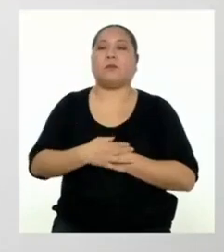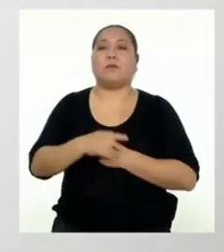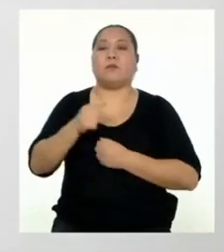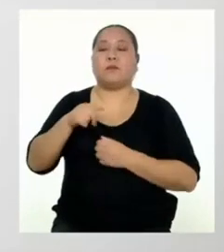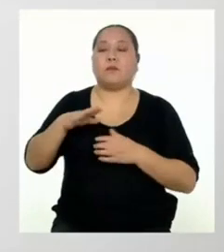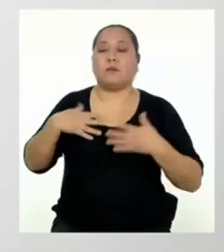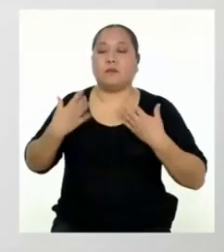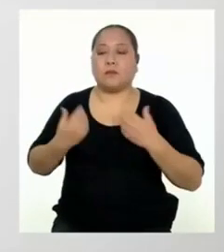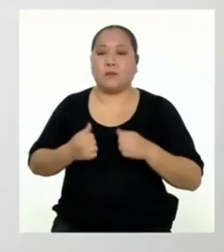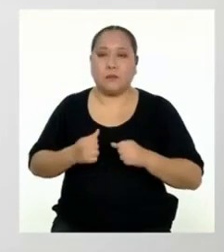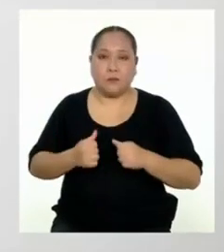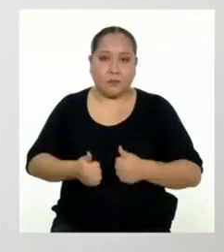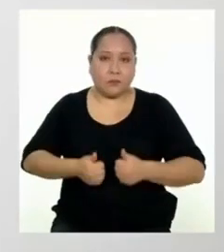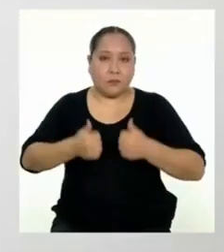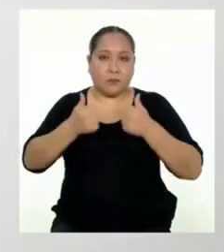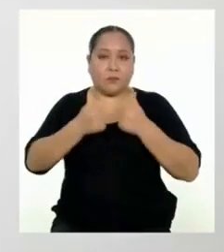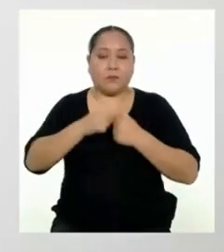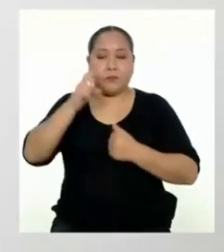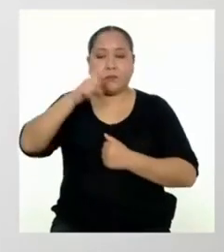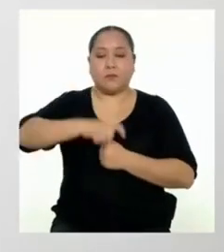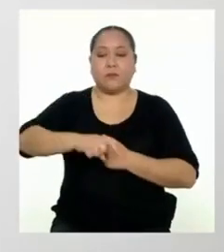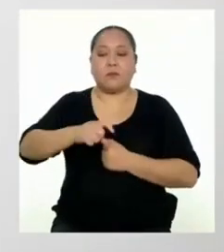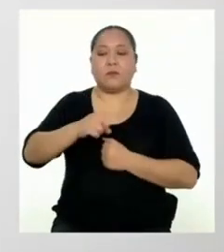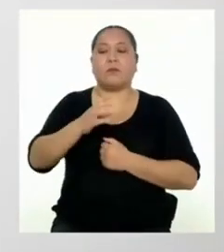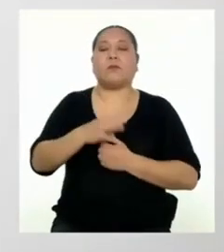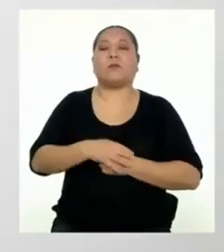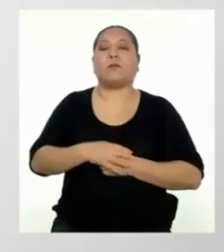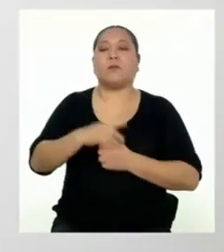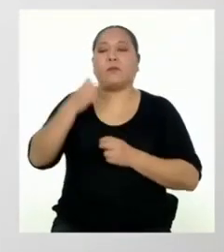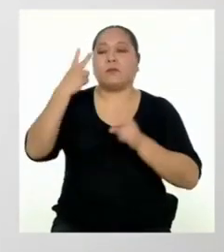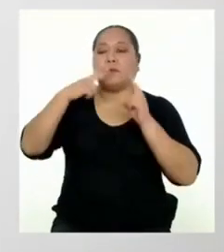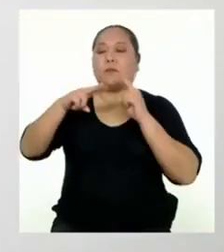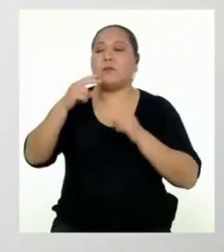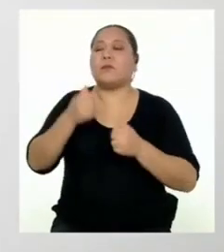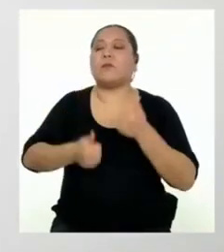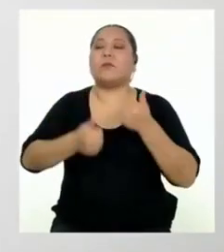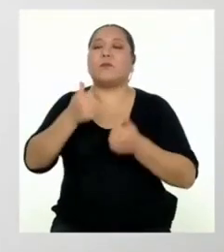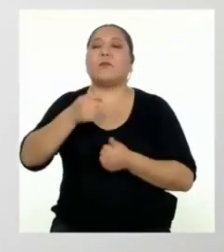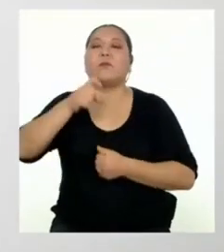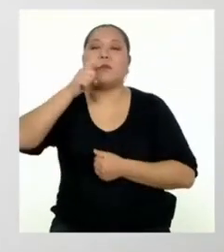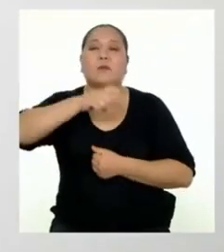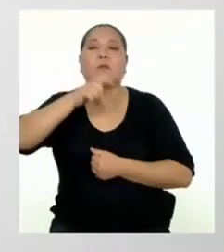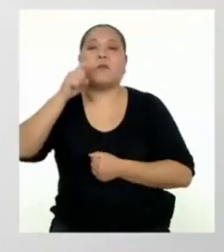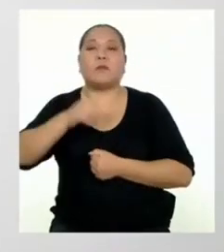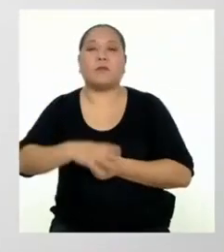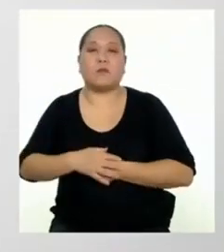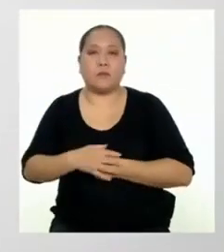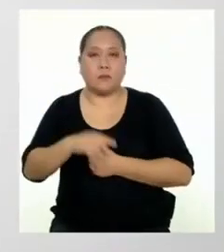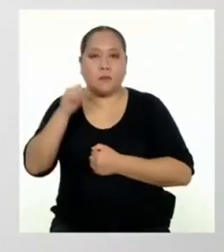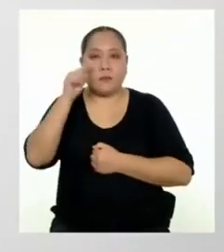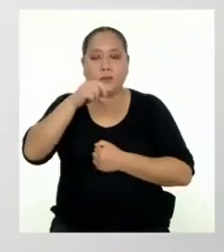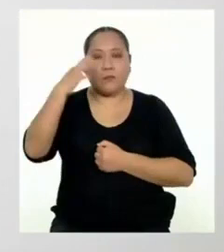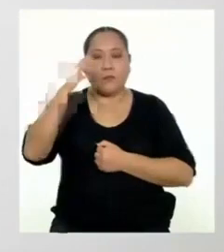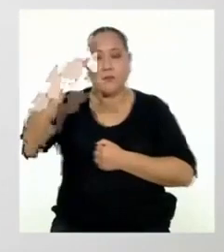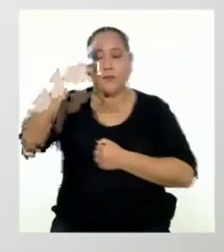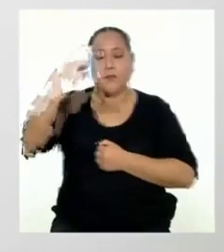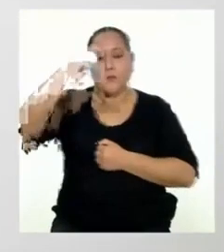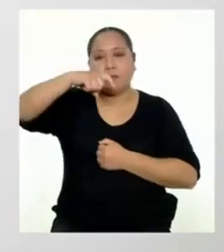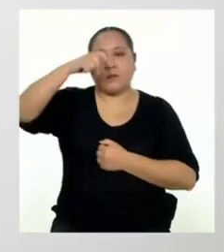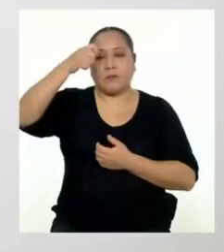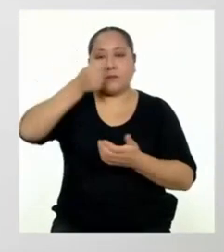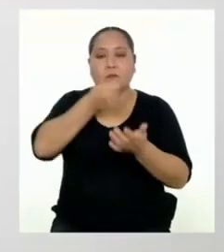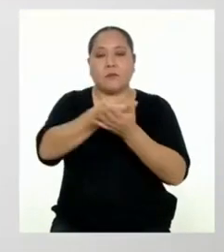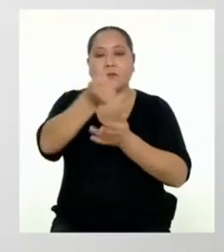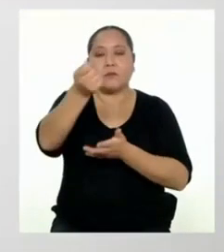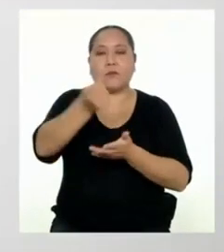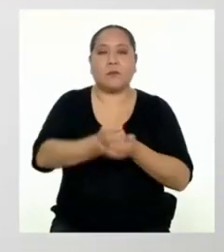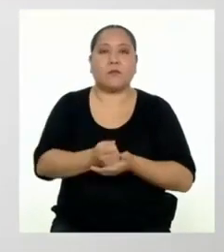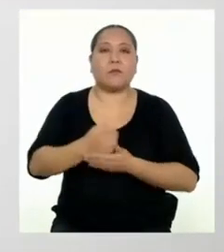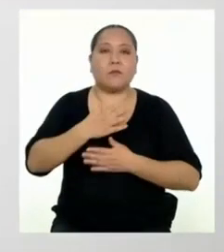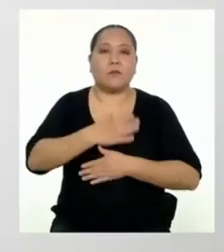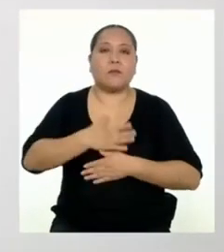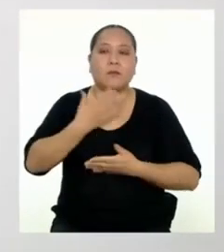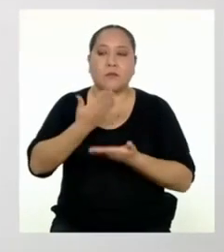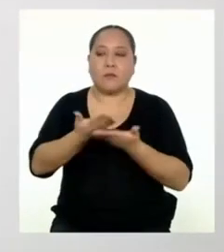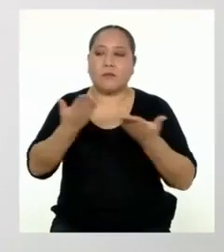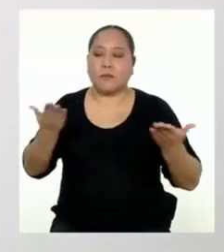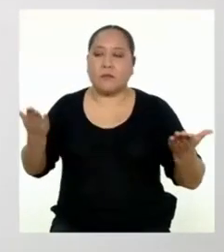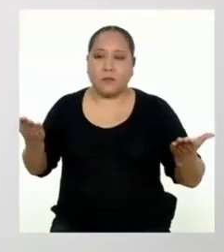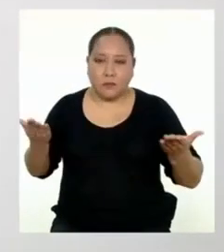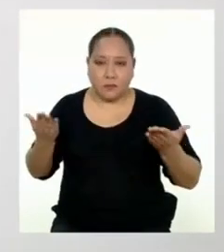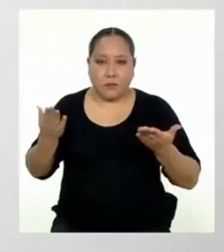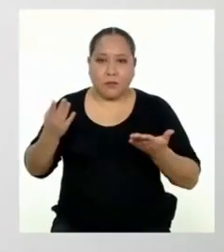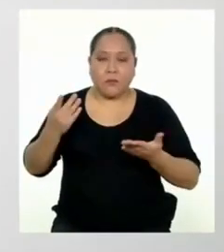para poder subsistir tenemos que satisfacer nuestras múltiples necesidades. Para ello, recurrimos a adquirir los bienes y servicios que se